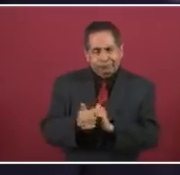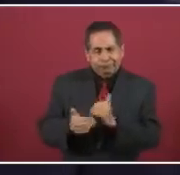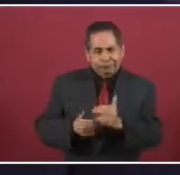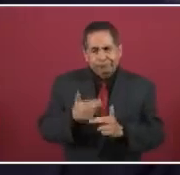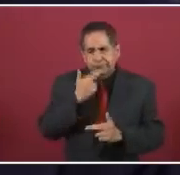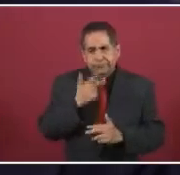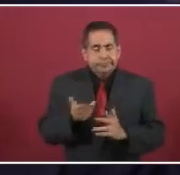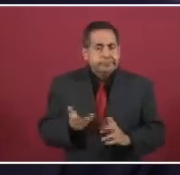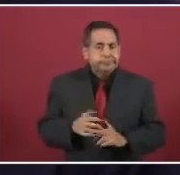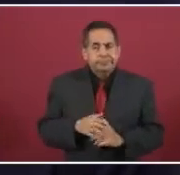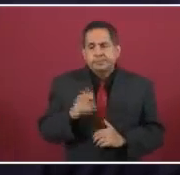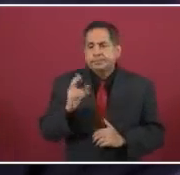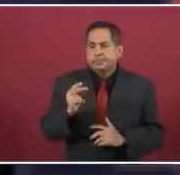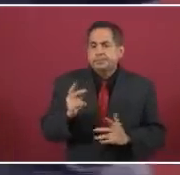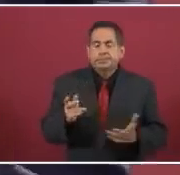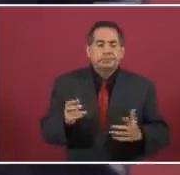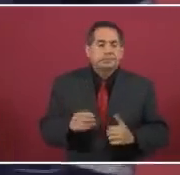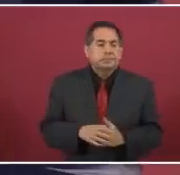No